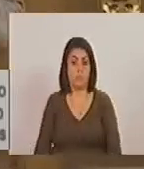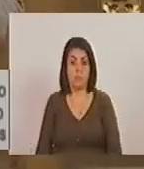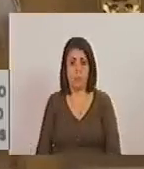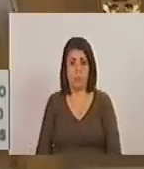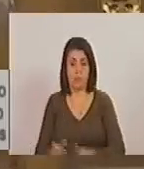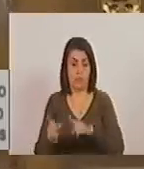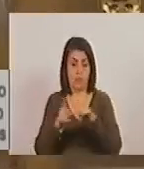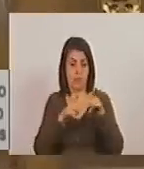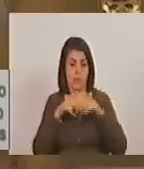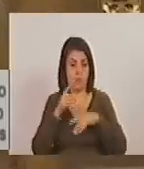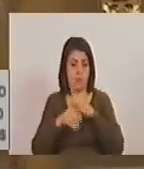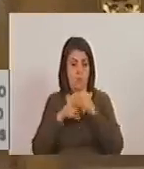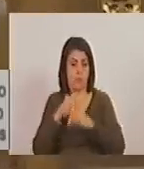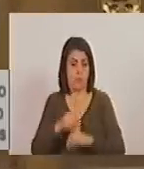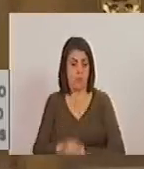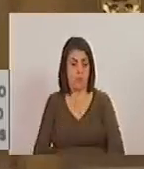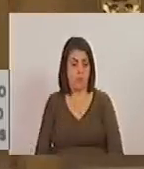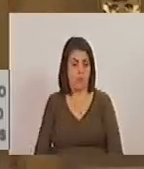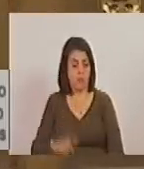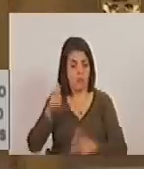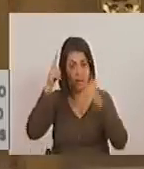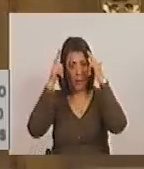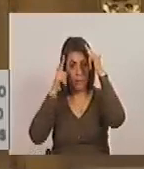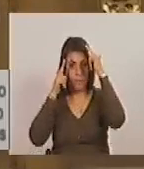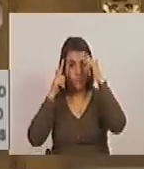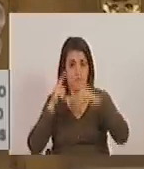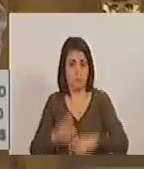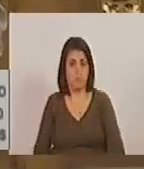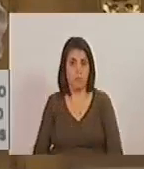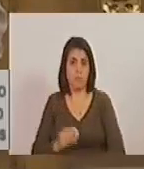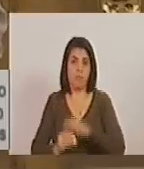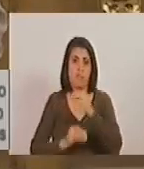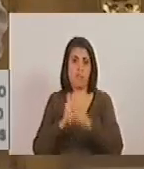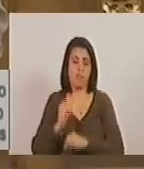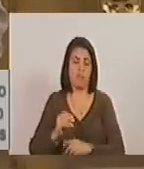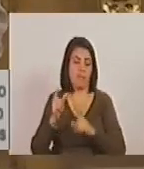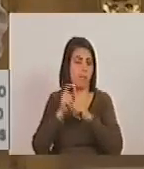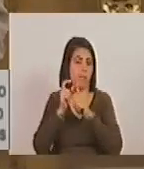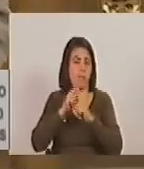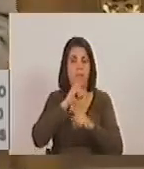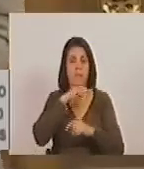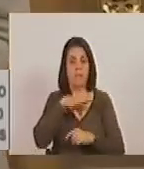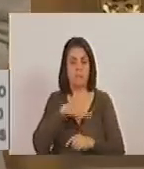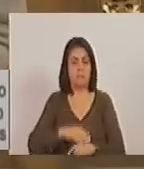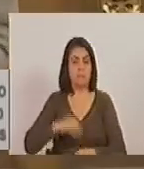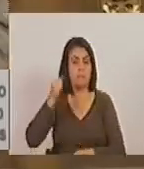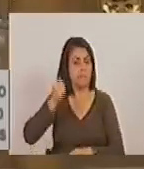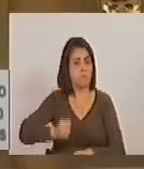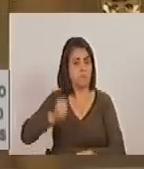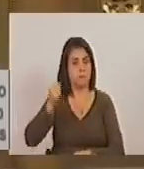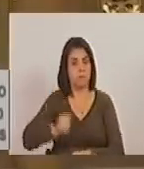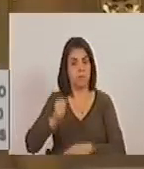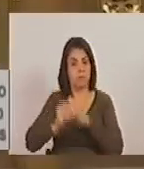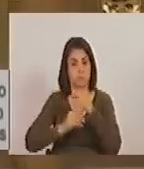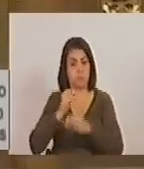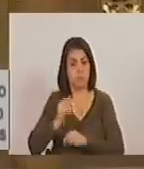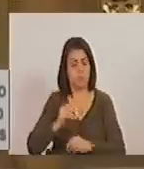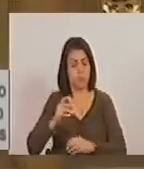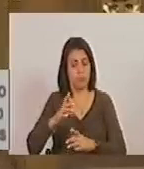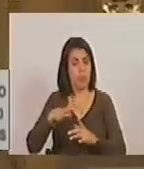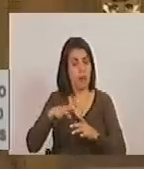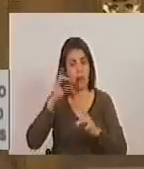eso, con Chávez construimos el concepto de historia insurgente, y no es un concepto traído de los